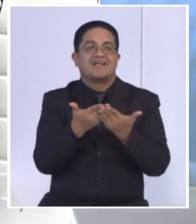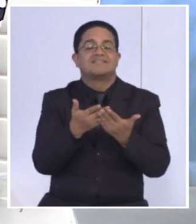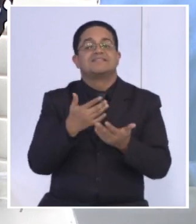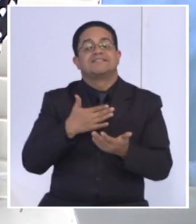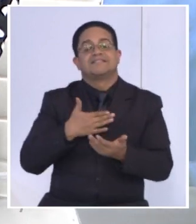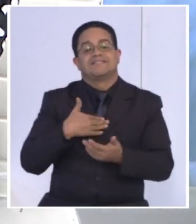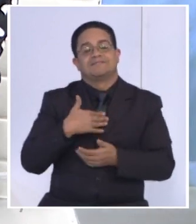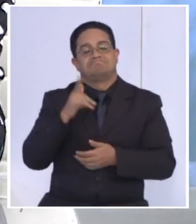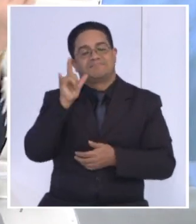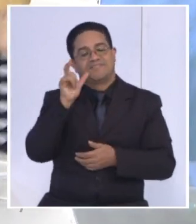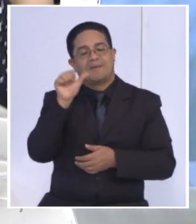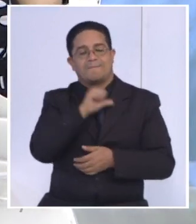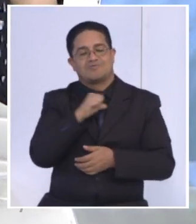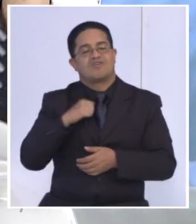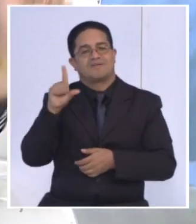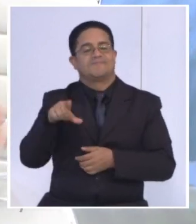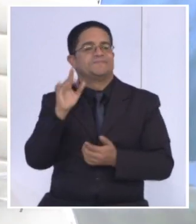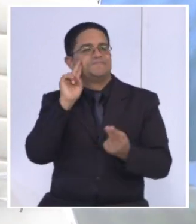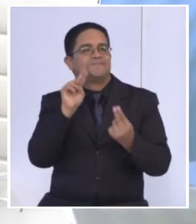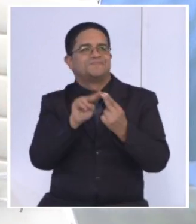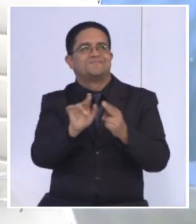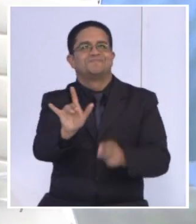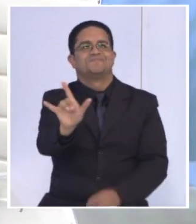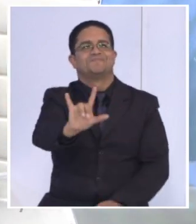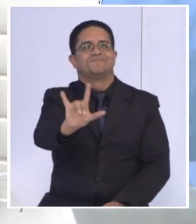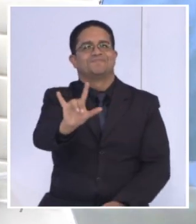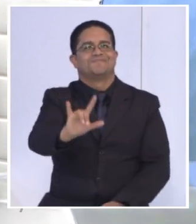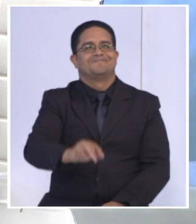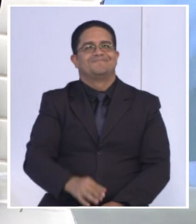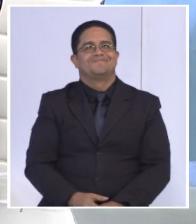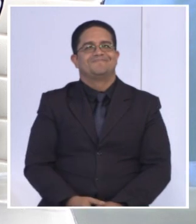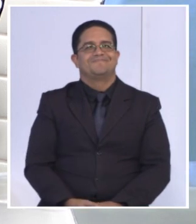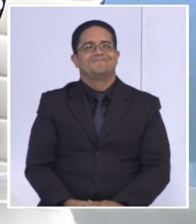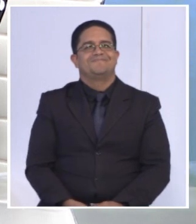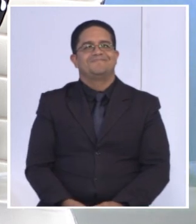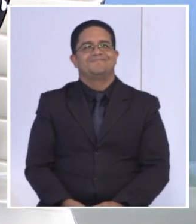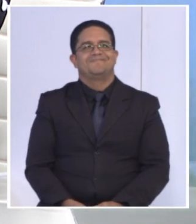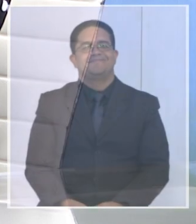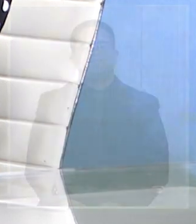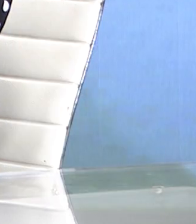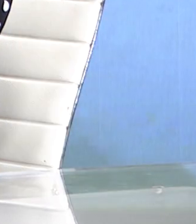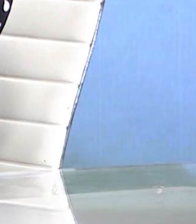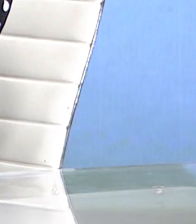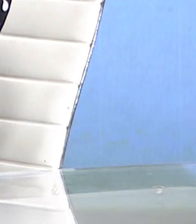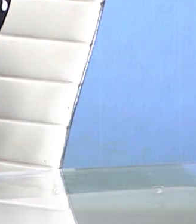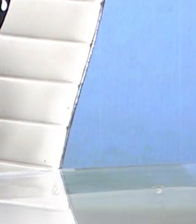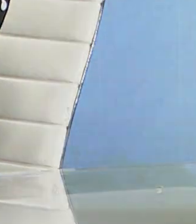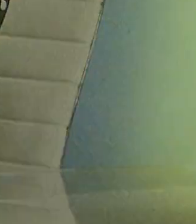cuenta, @Daniela J. Salas. Será hasta una próxima oportunidad. Gracias a todos.